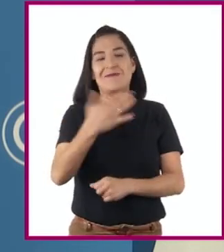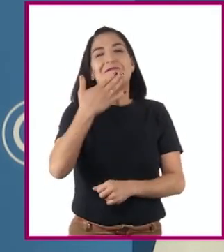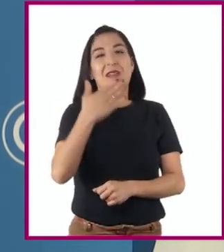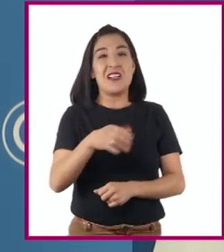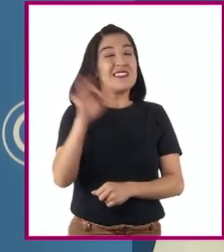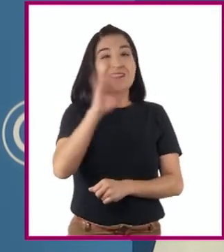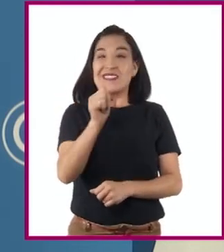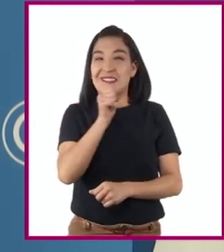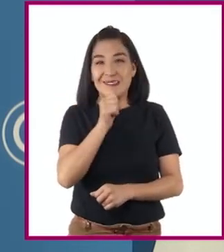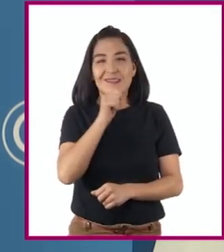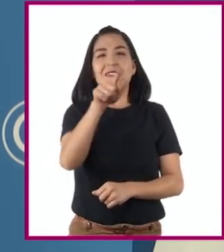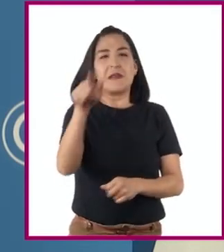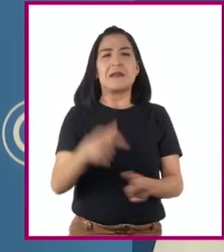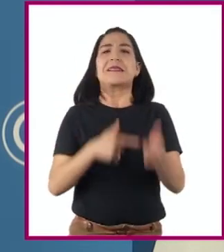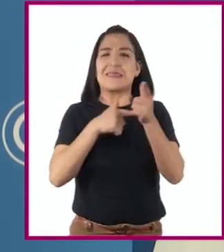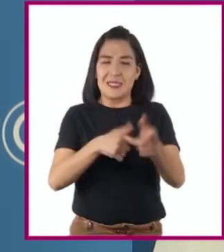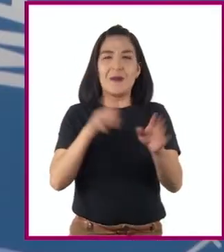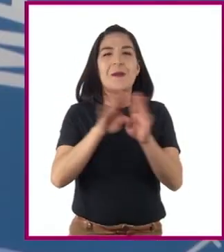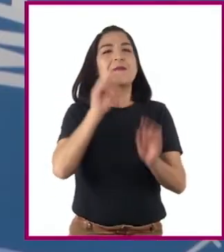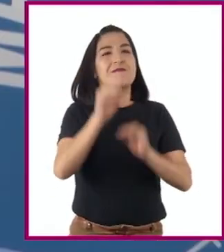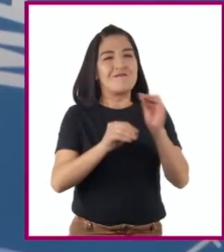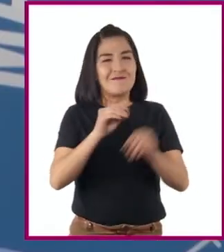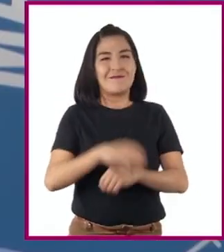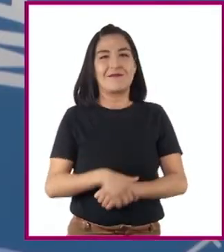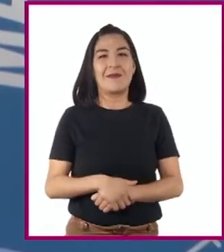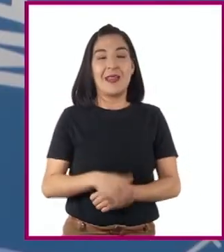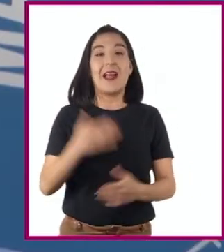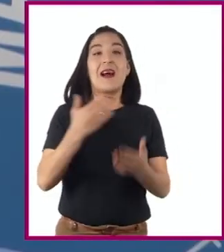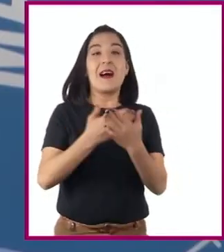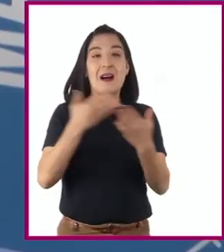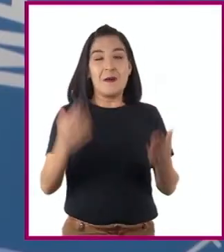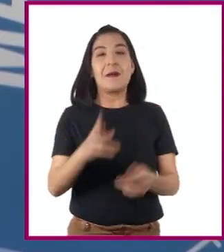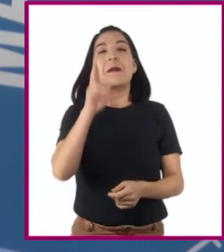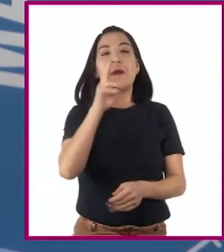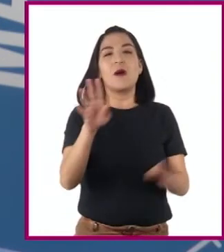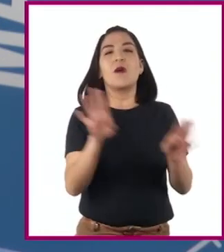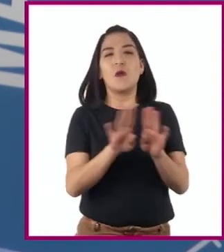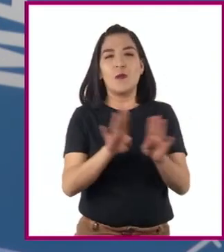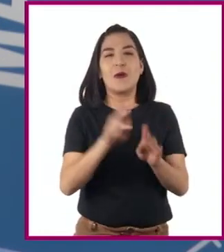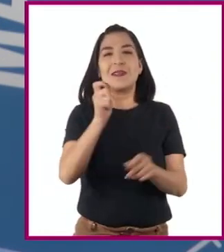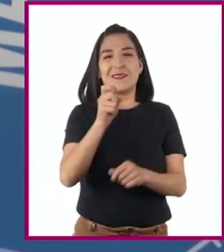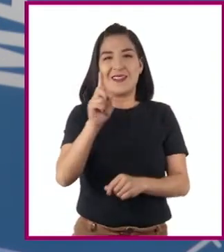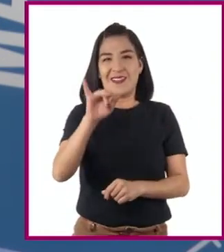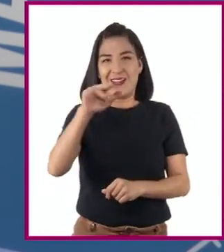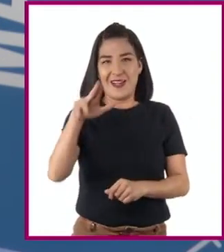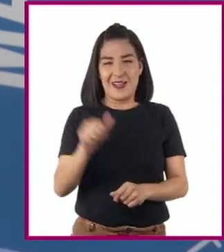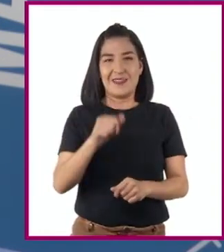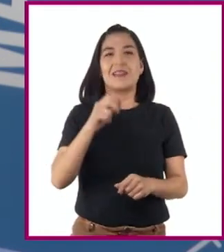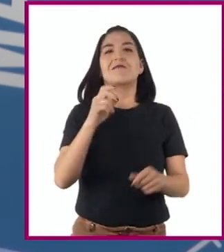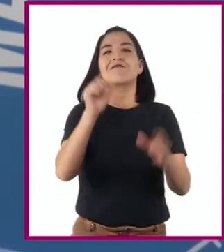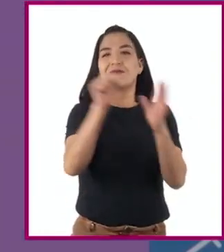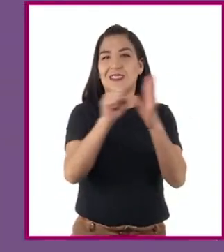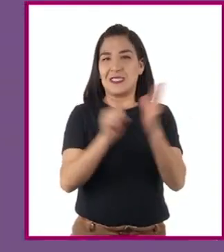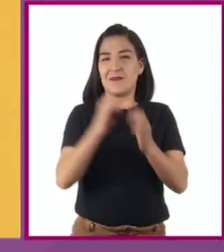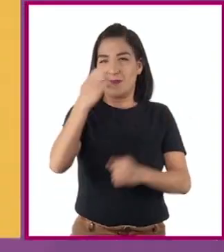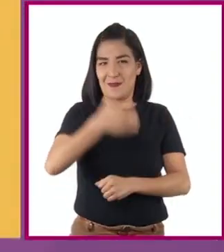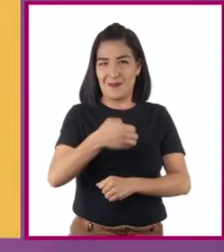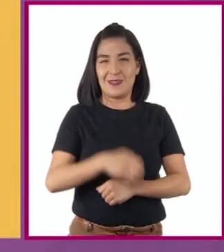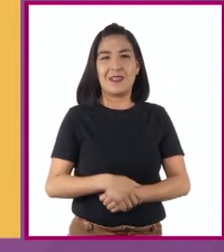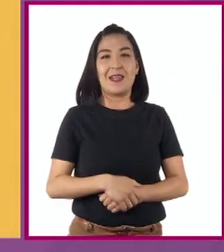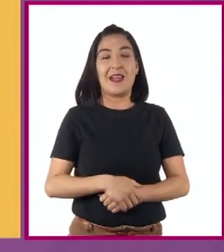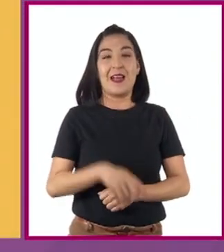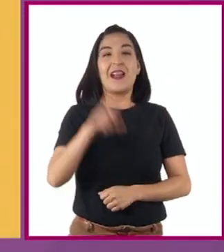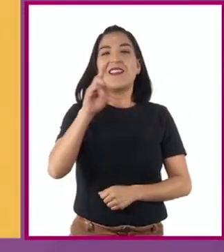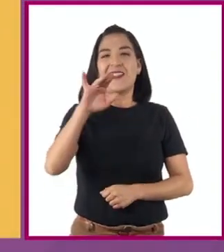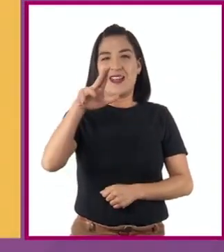aún no lo hacen, continúen modelando. Ahora, veamos cómo resolvió Diana el sistema de ecuaciones. Diana